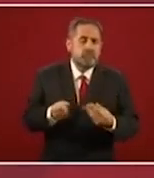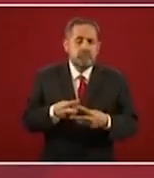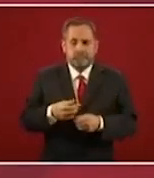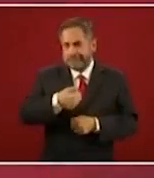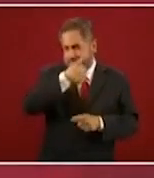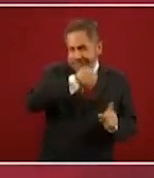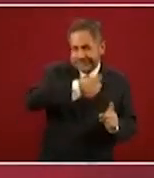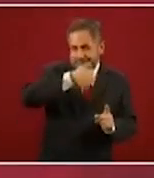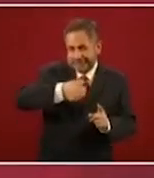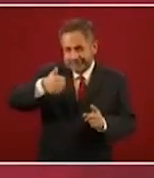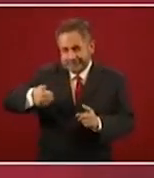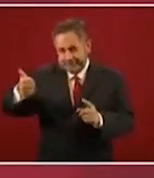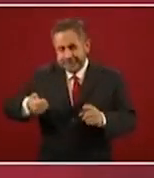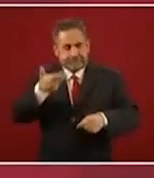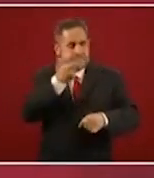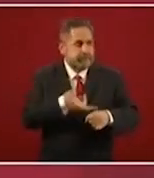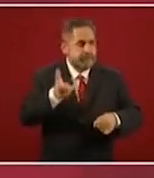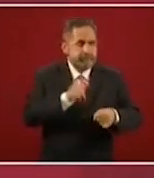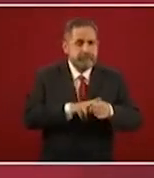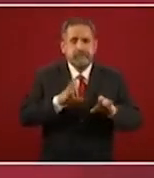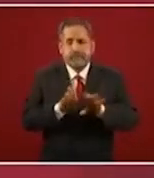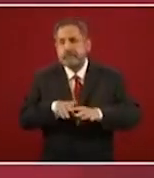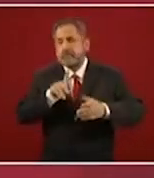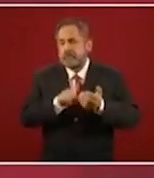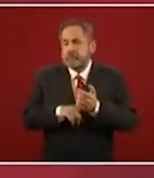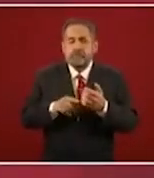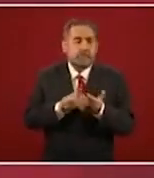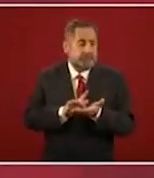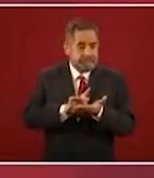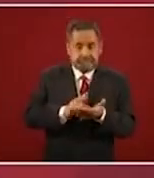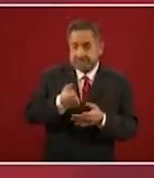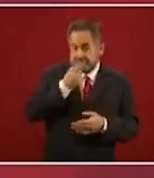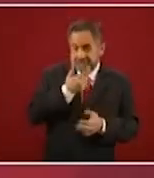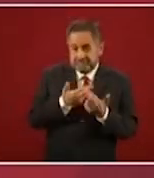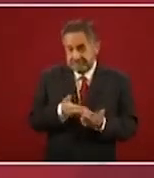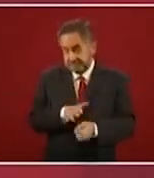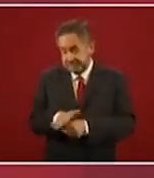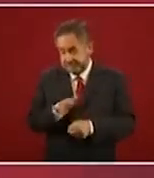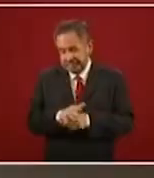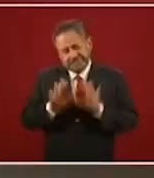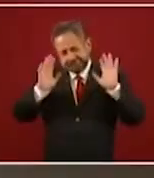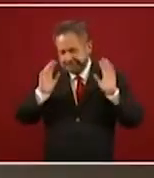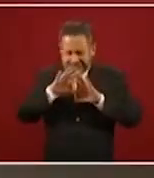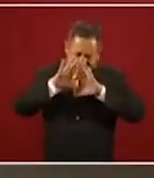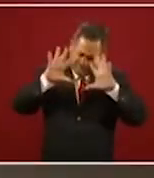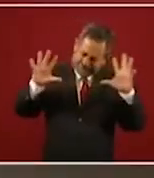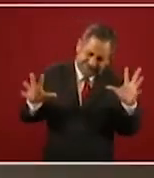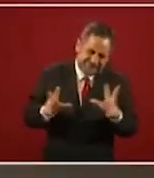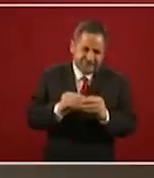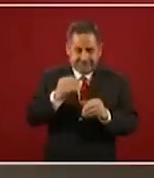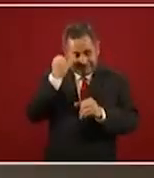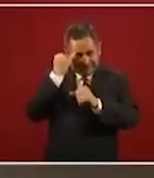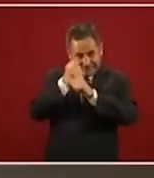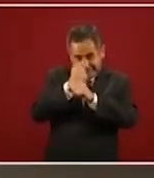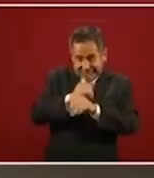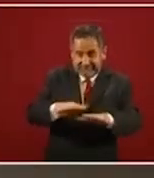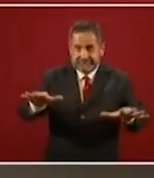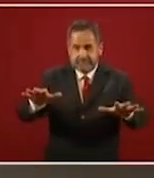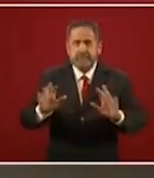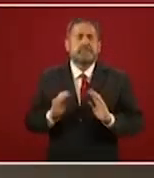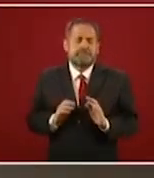por hospital como están en abasto de medicamentos todo lo que podamos bajar